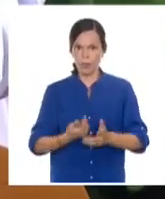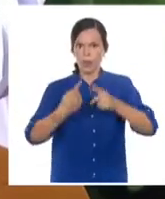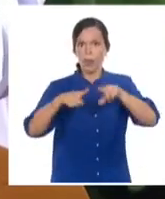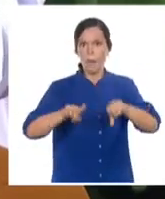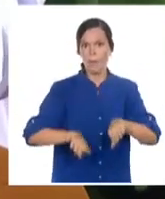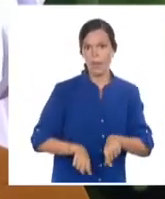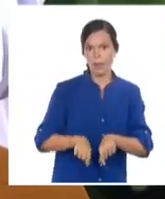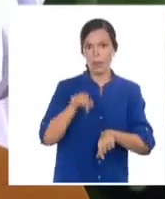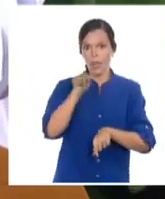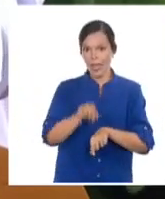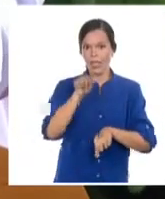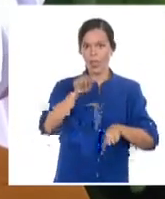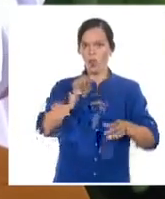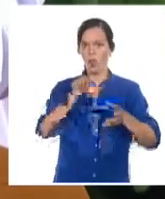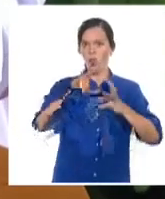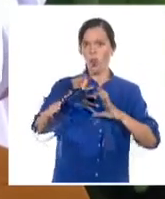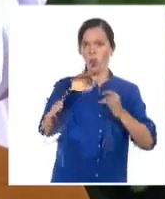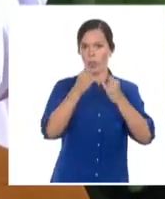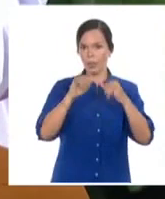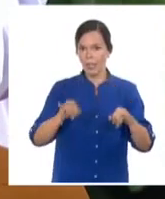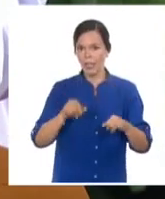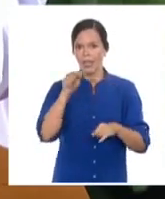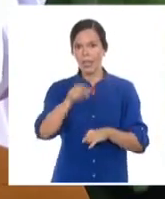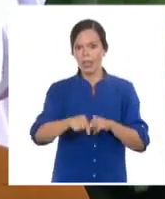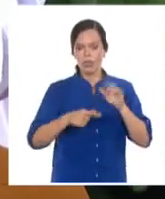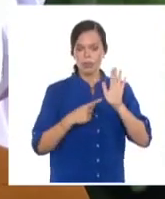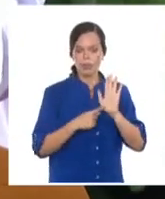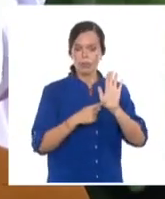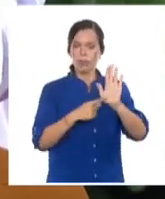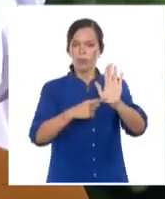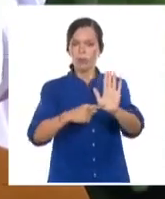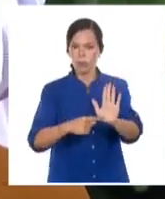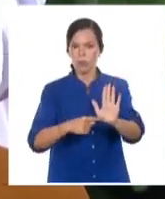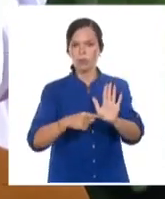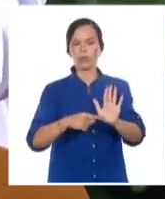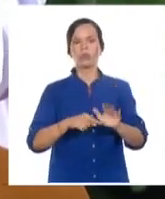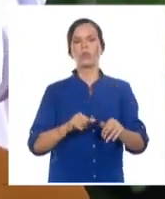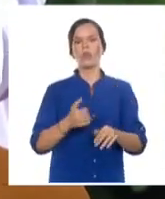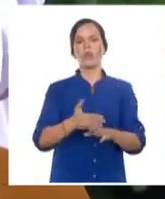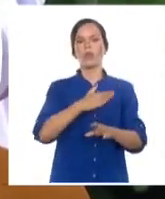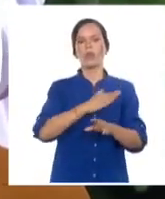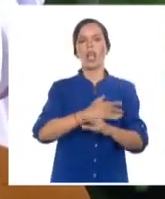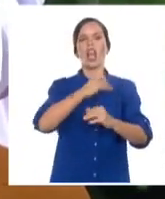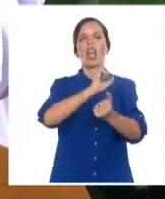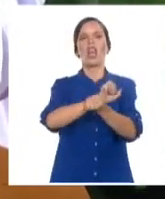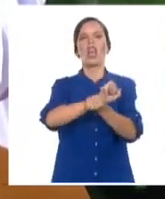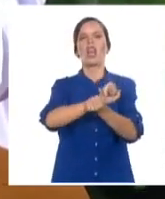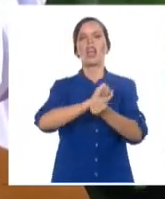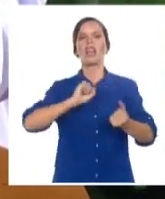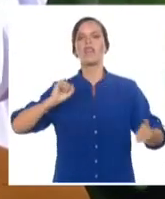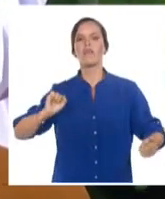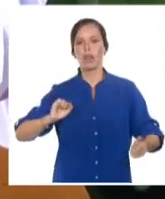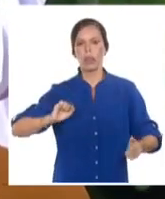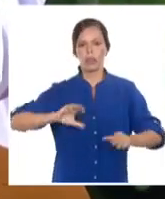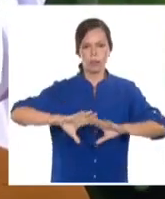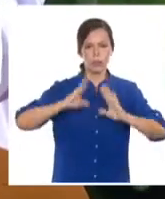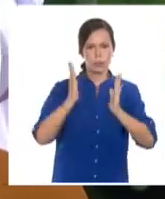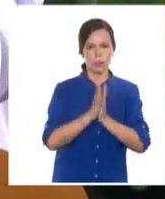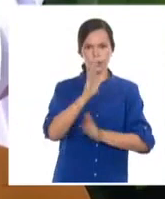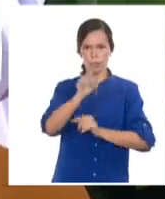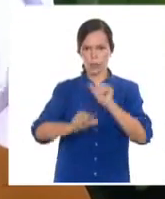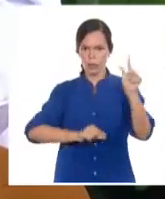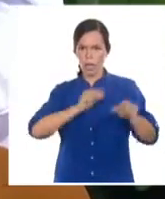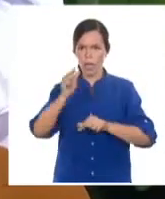Independencia sería la acción ejemplar de Céspedes al liberar a los esclavos de su Ingenio y convocarlos a la lucha armada